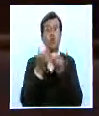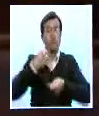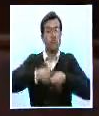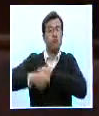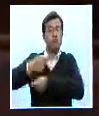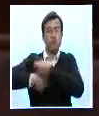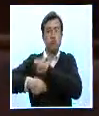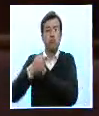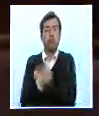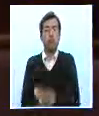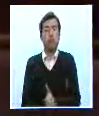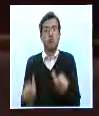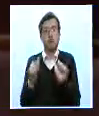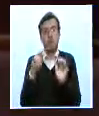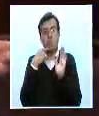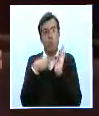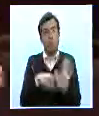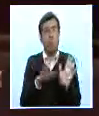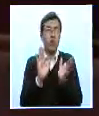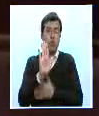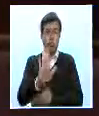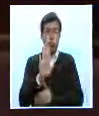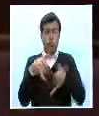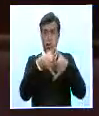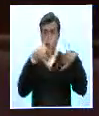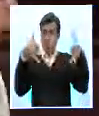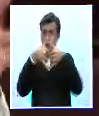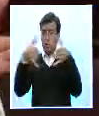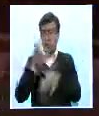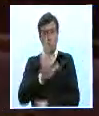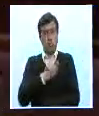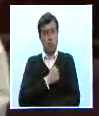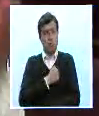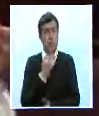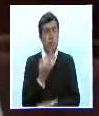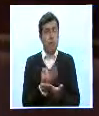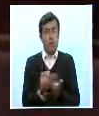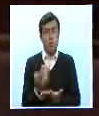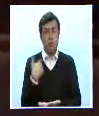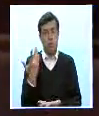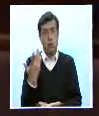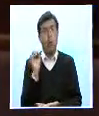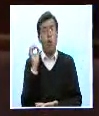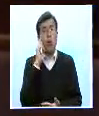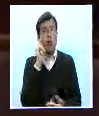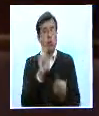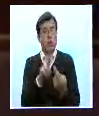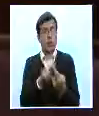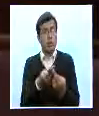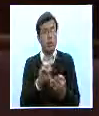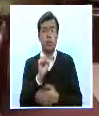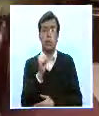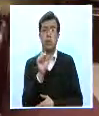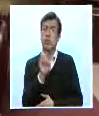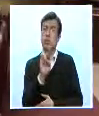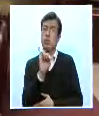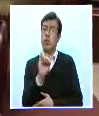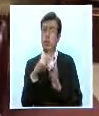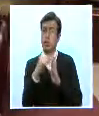autónomos incluso que tienen su local su local que emiten facturas y que tienen un reconocimiento de esos vendedores